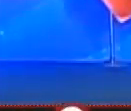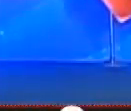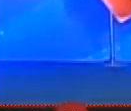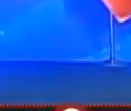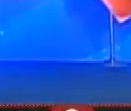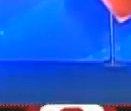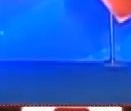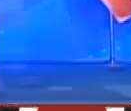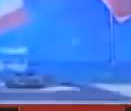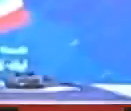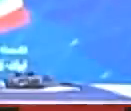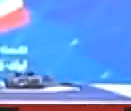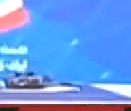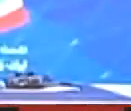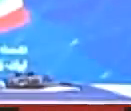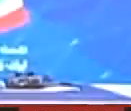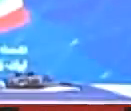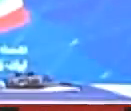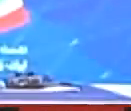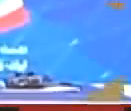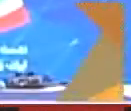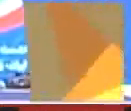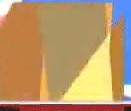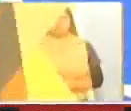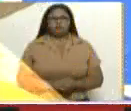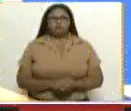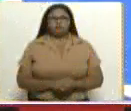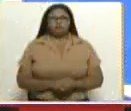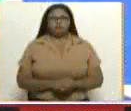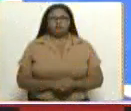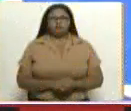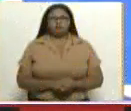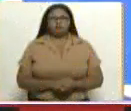Contra Venezuela se han hecho 1000 campañas.